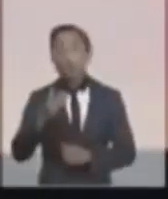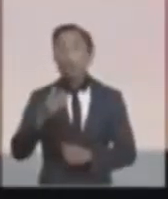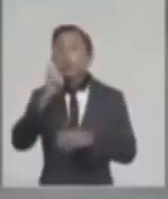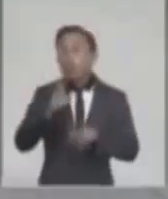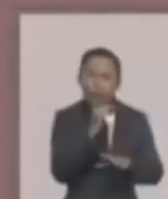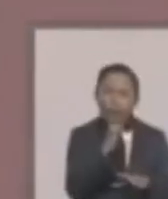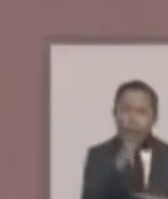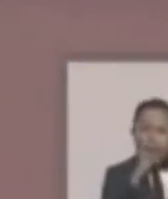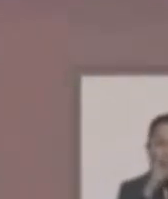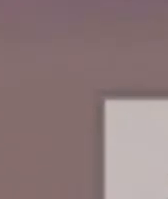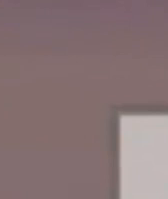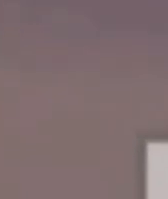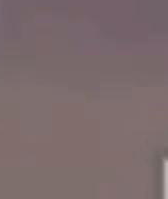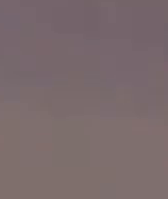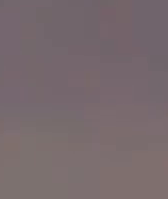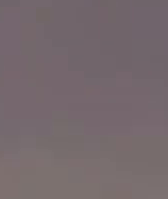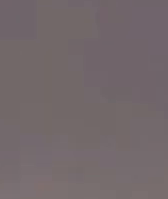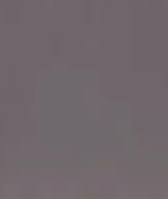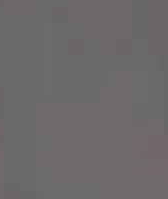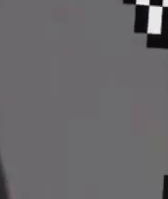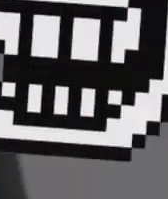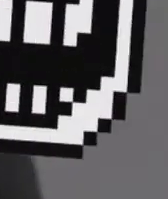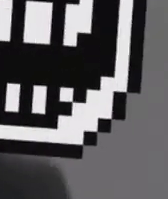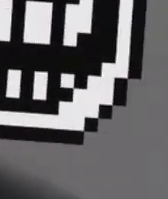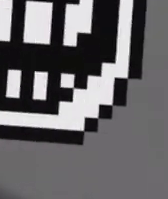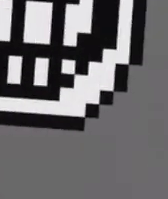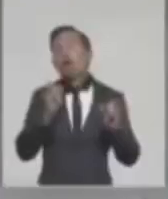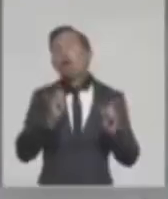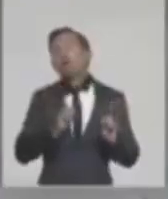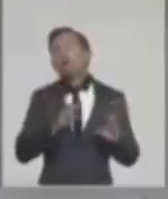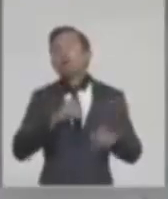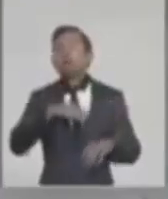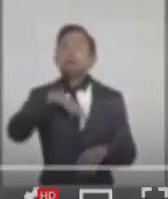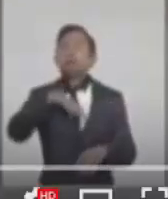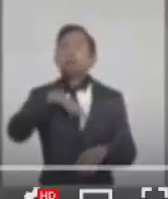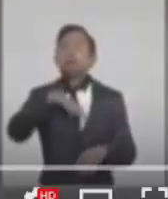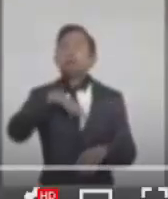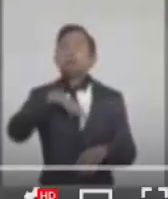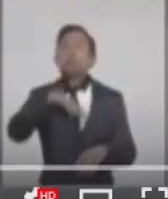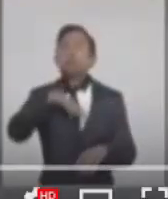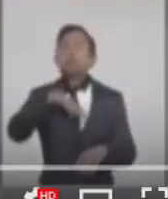Te amo. Yo solo quiero darte. Por el orto.